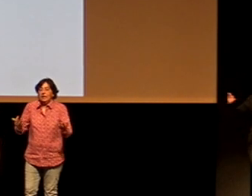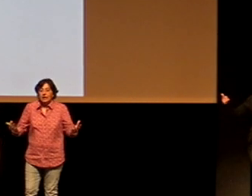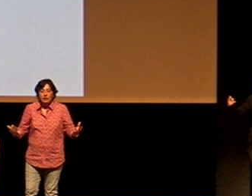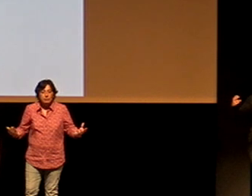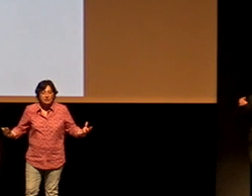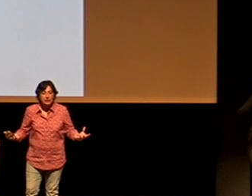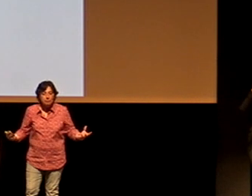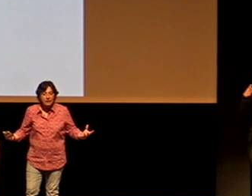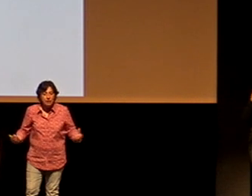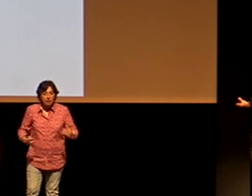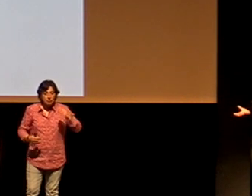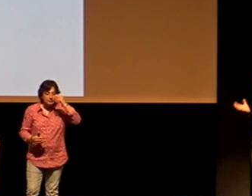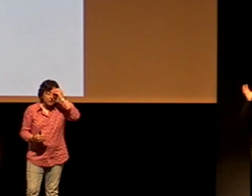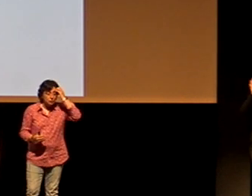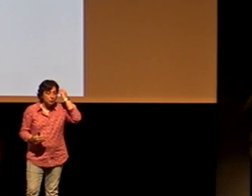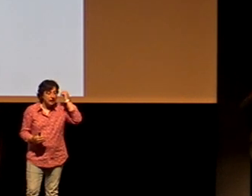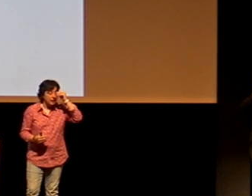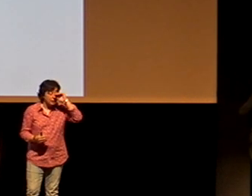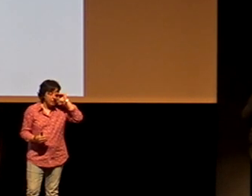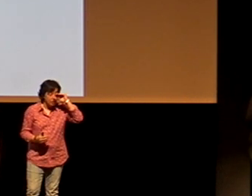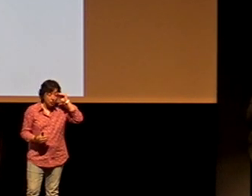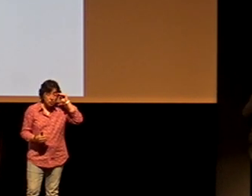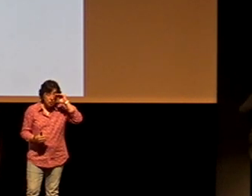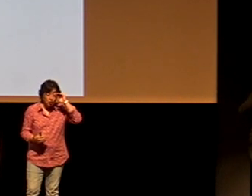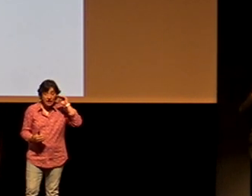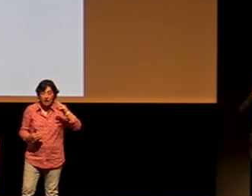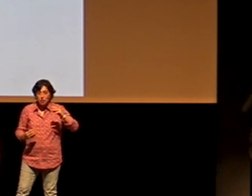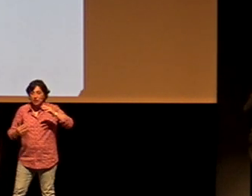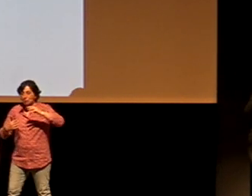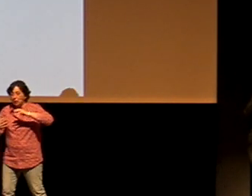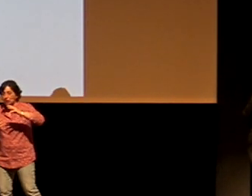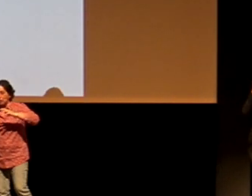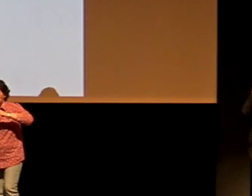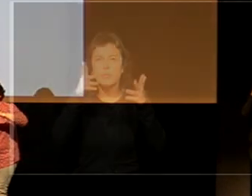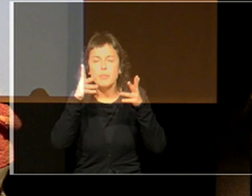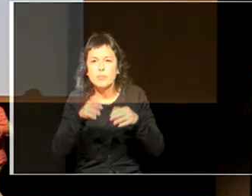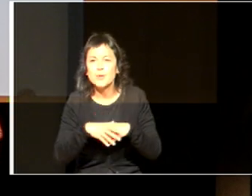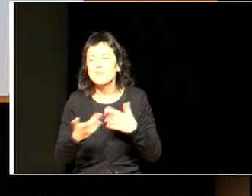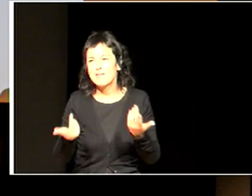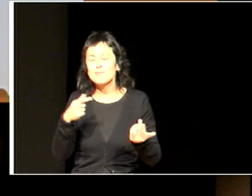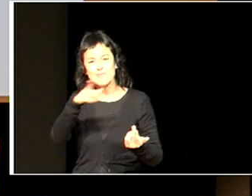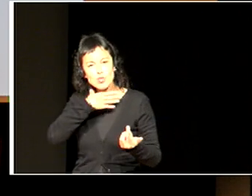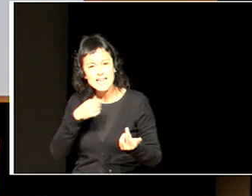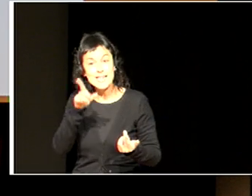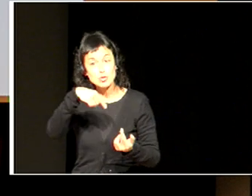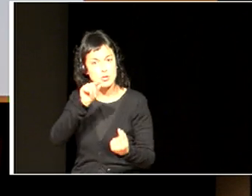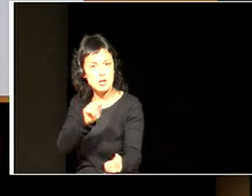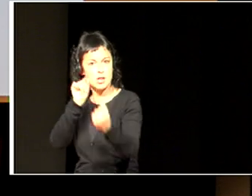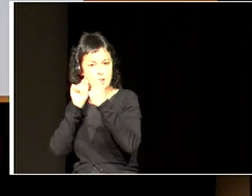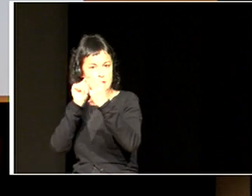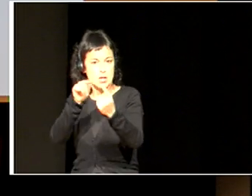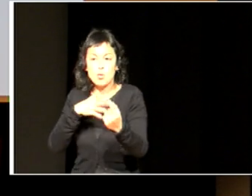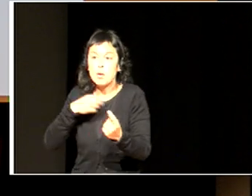a él siempre pues para consultar para decir yo si yo rogaría que hubiera un poquito de feedback quizás a través de los berritzegunes